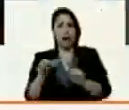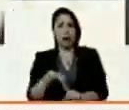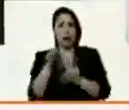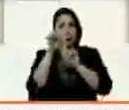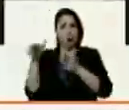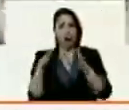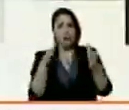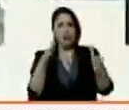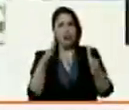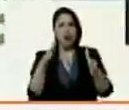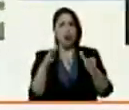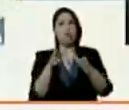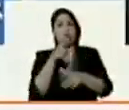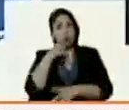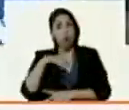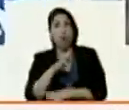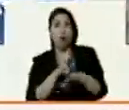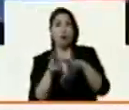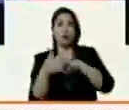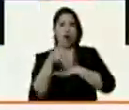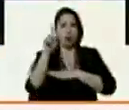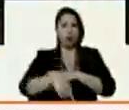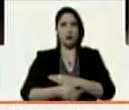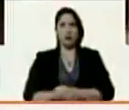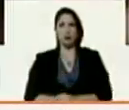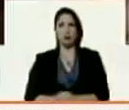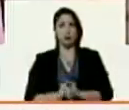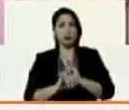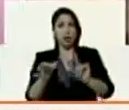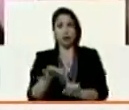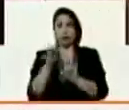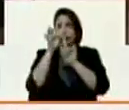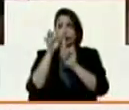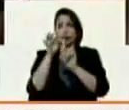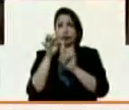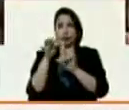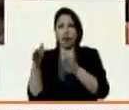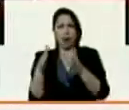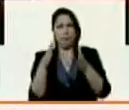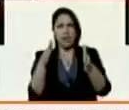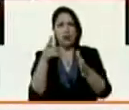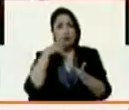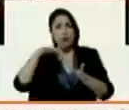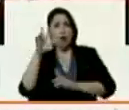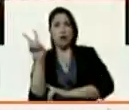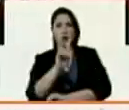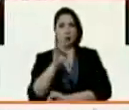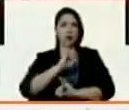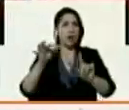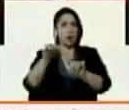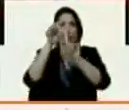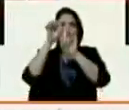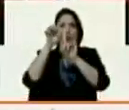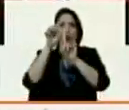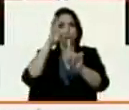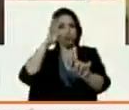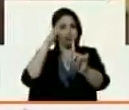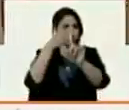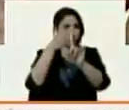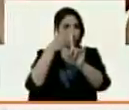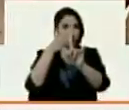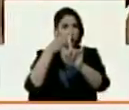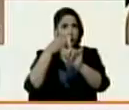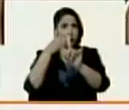el pueblo haitiano, ya escogió un camino, el pueblo venezolano, ya escogió una ruta que es